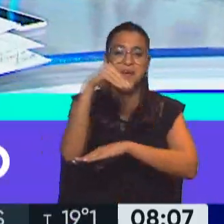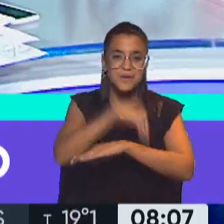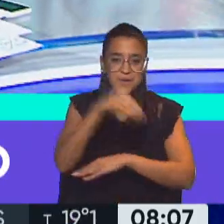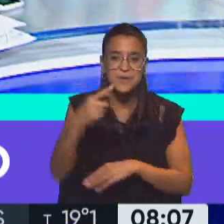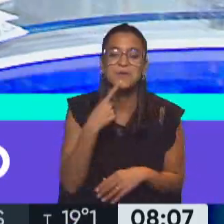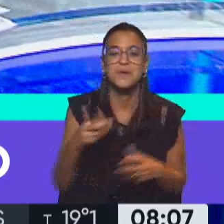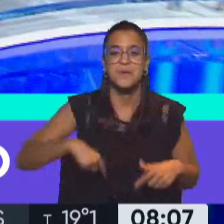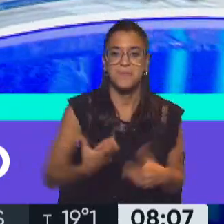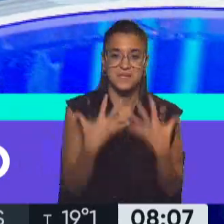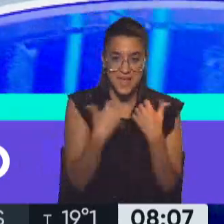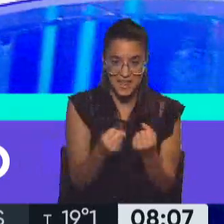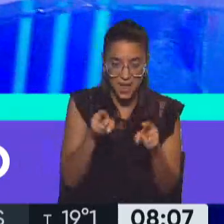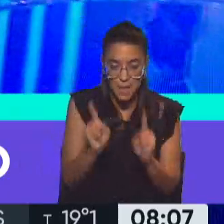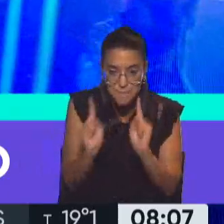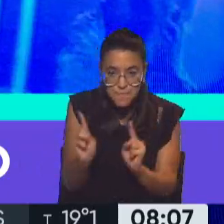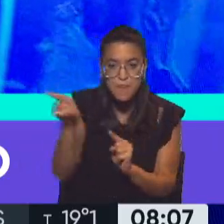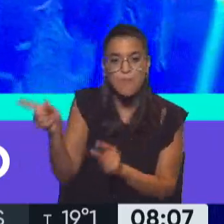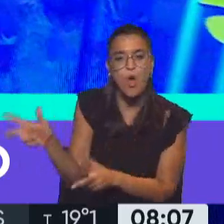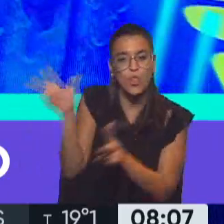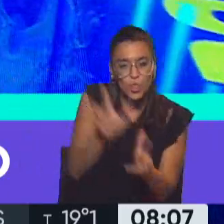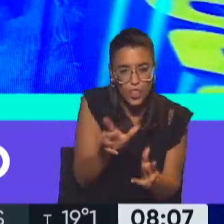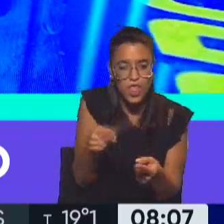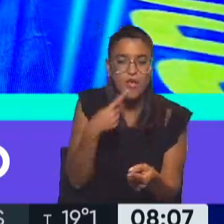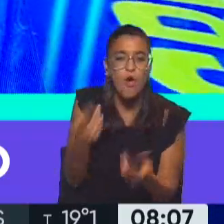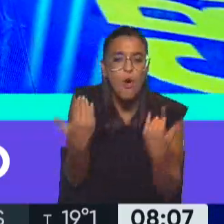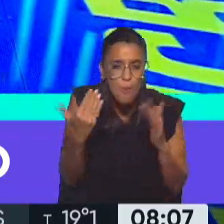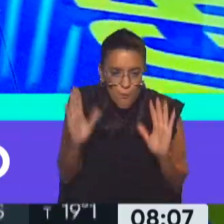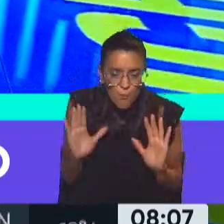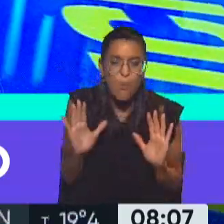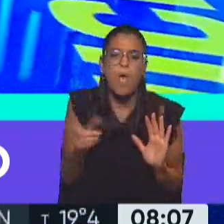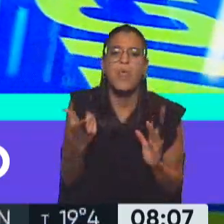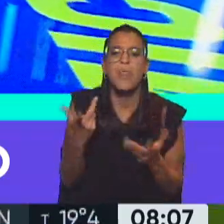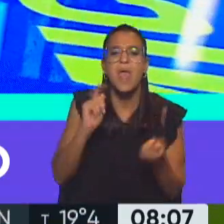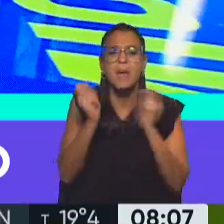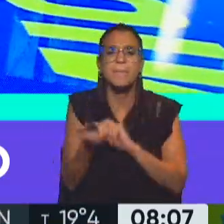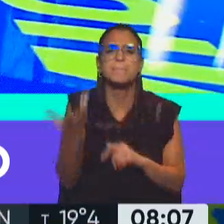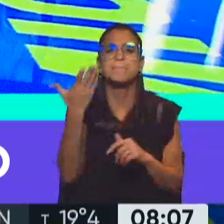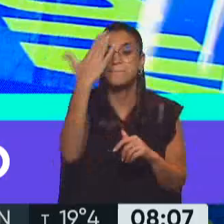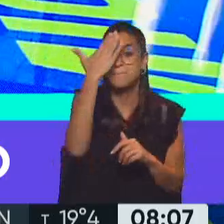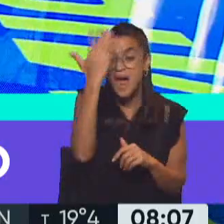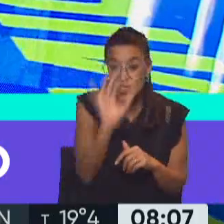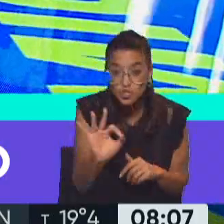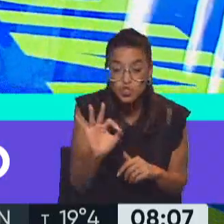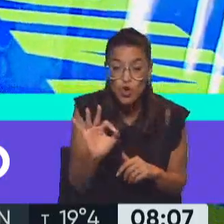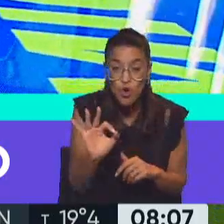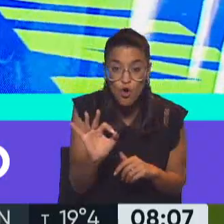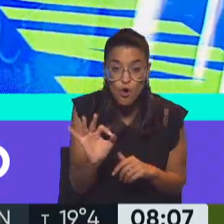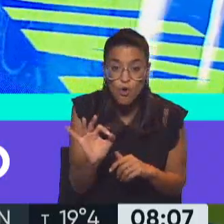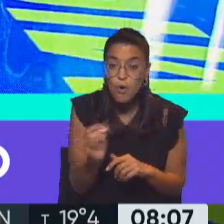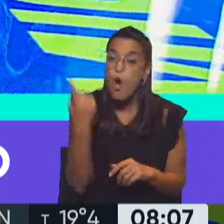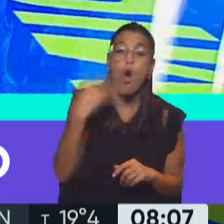Este pase sanitario por el que usted también aboga, ¿se podría transformar a partir del mes de marzo casi en